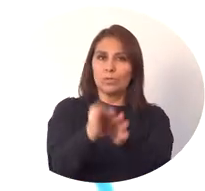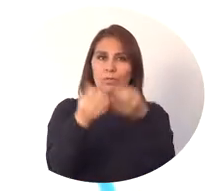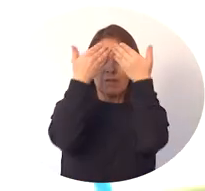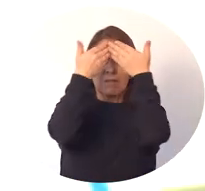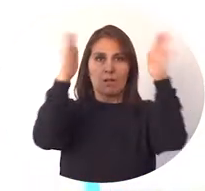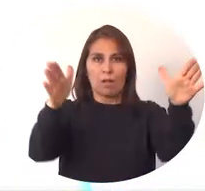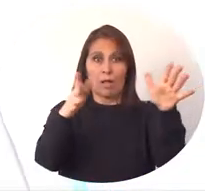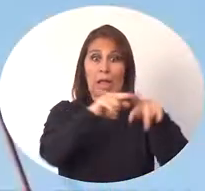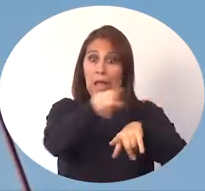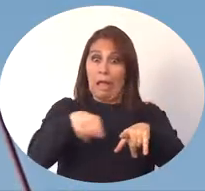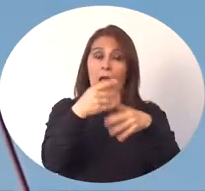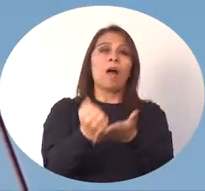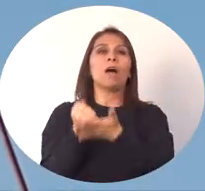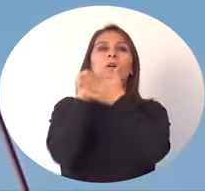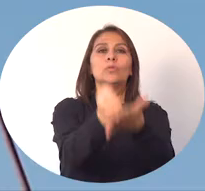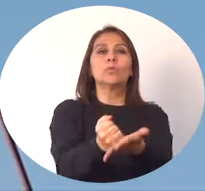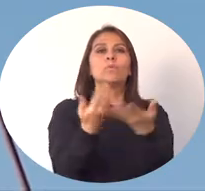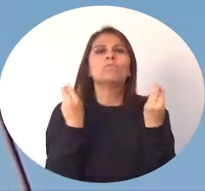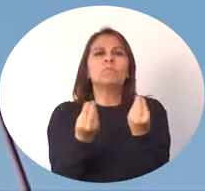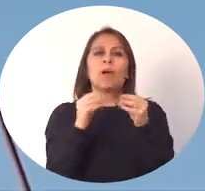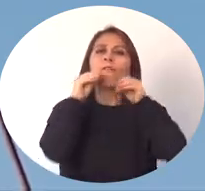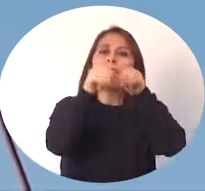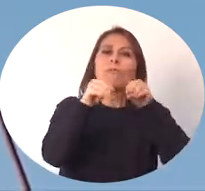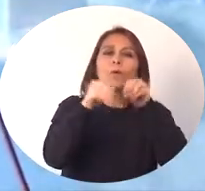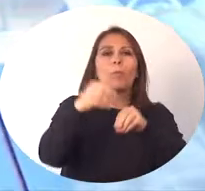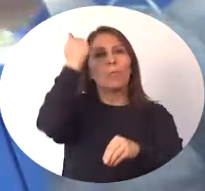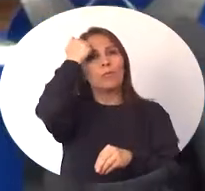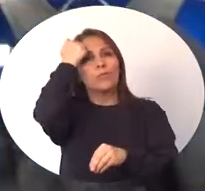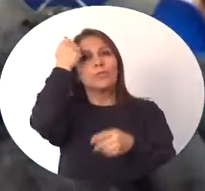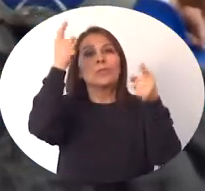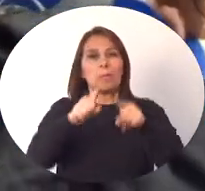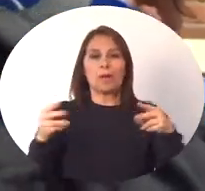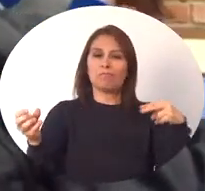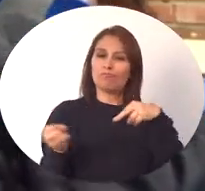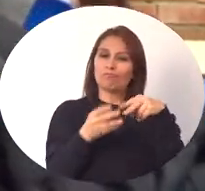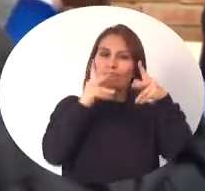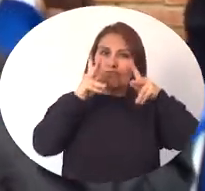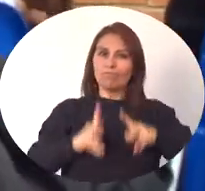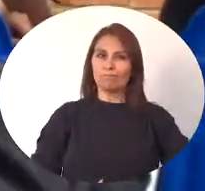y democracia, que contribuya en la formación de maestros y educadores.